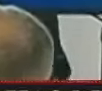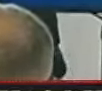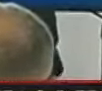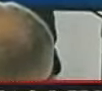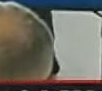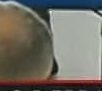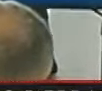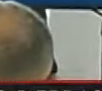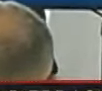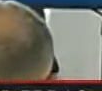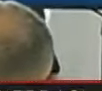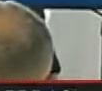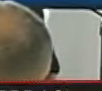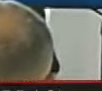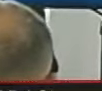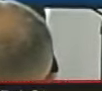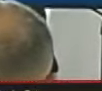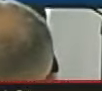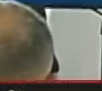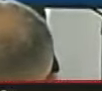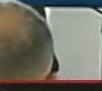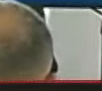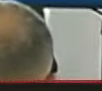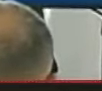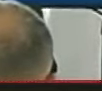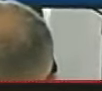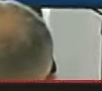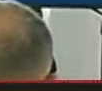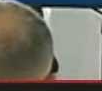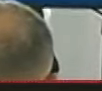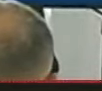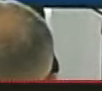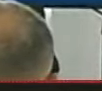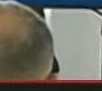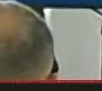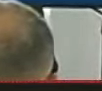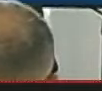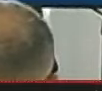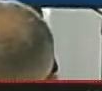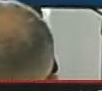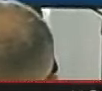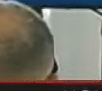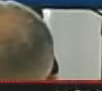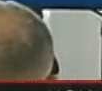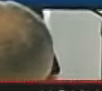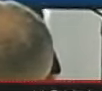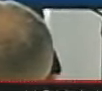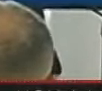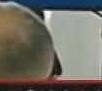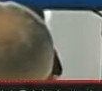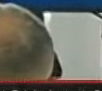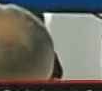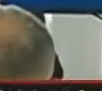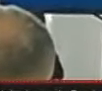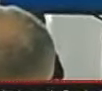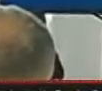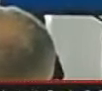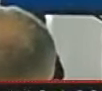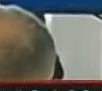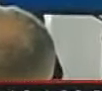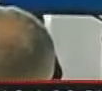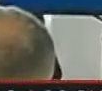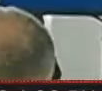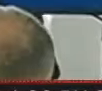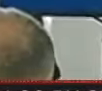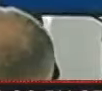de este nuestro país el mejor país del mundo Qué bien puede serlo para dejar atrás